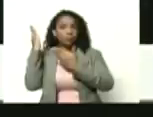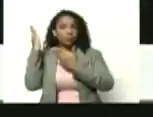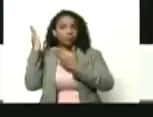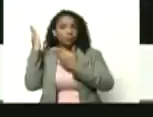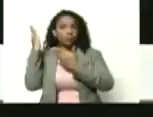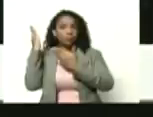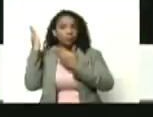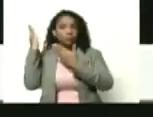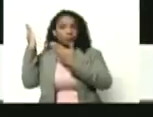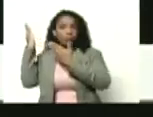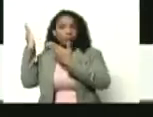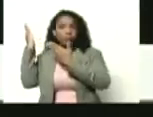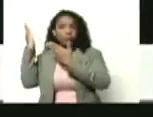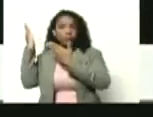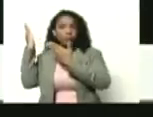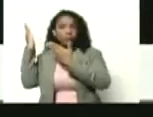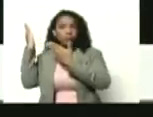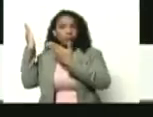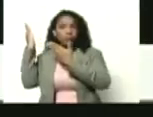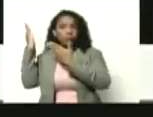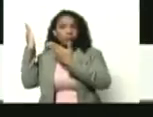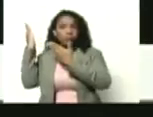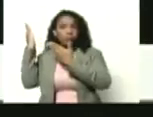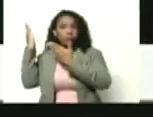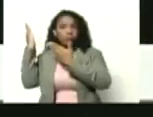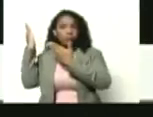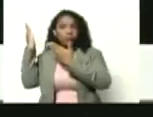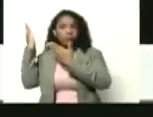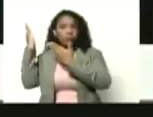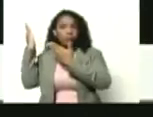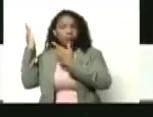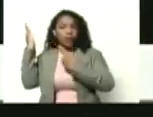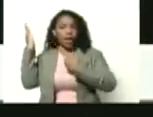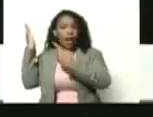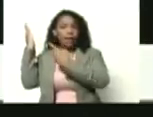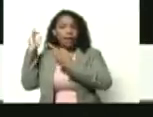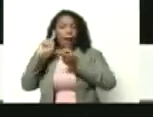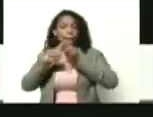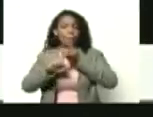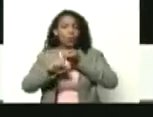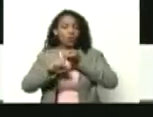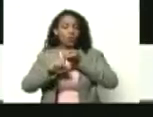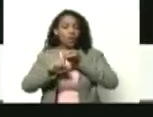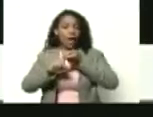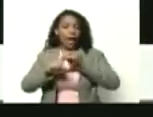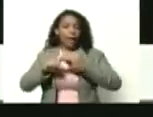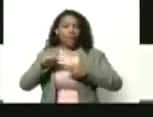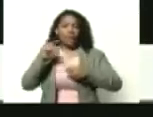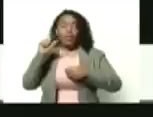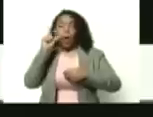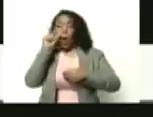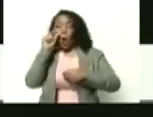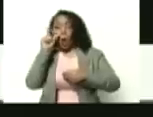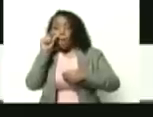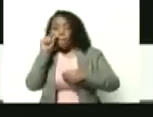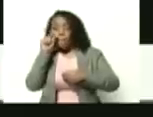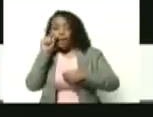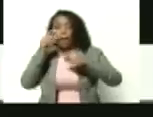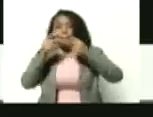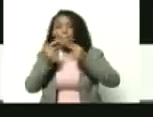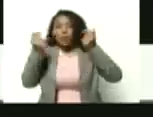podemos verlo en pantalla ya de manera más es en el momento en que se le detiene y se